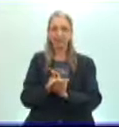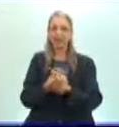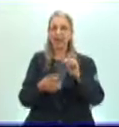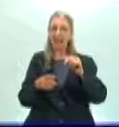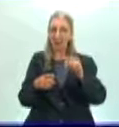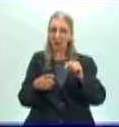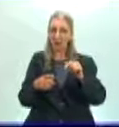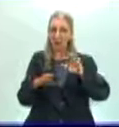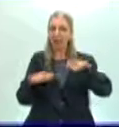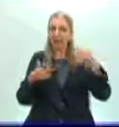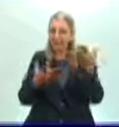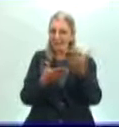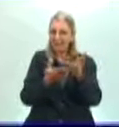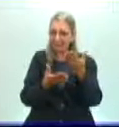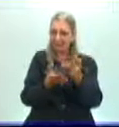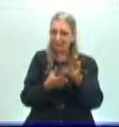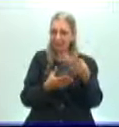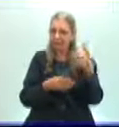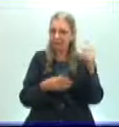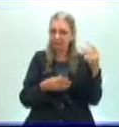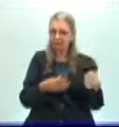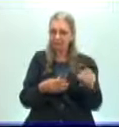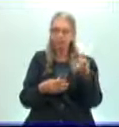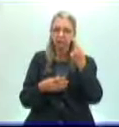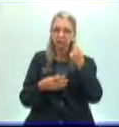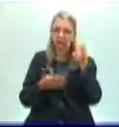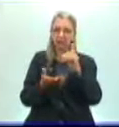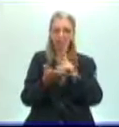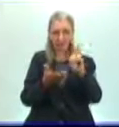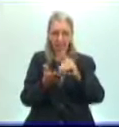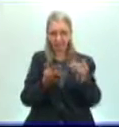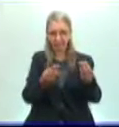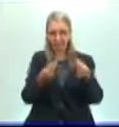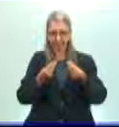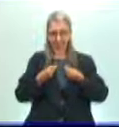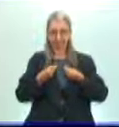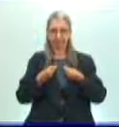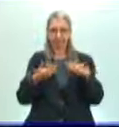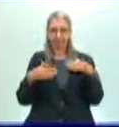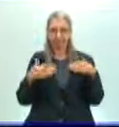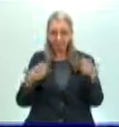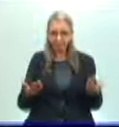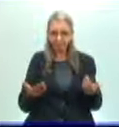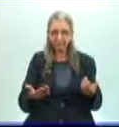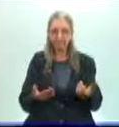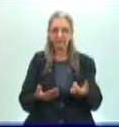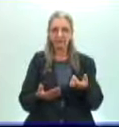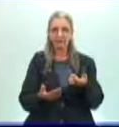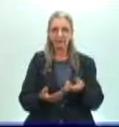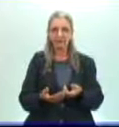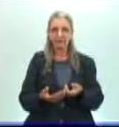nuestro ejercicio. Vamos a ver los datos que nos da el ejercicio. Ahí lo tenemos.